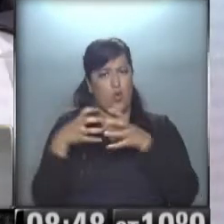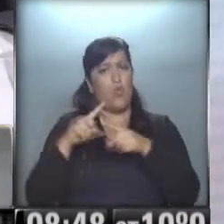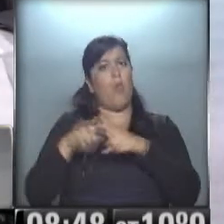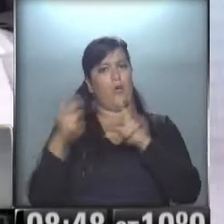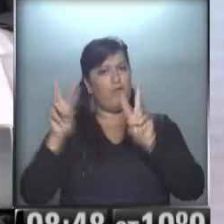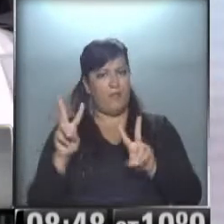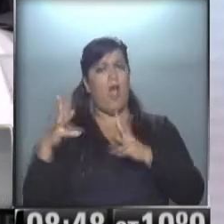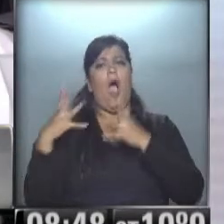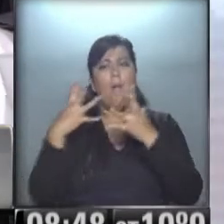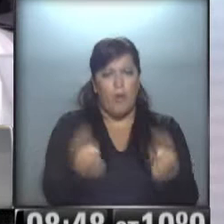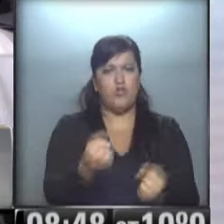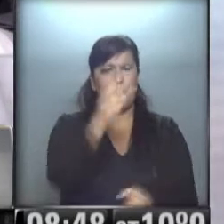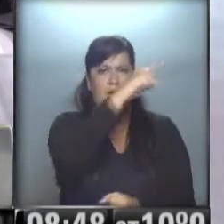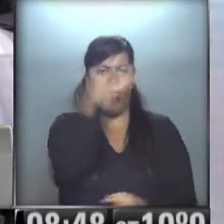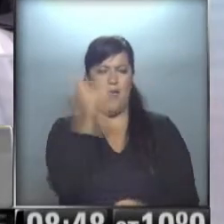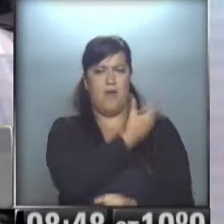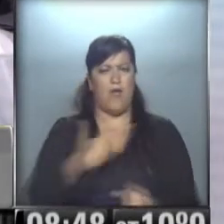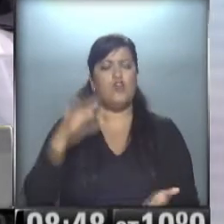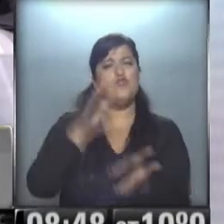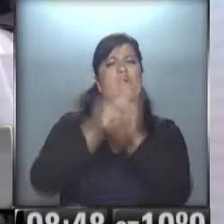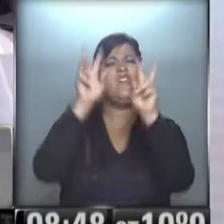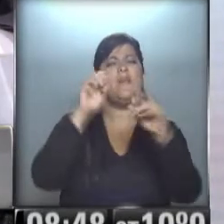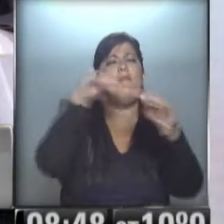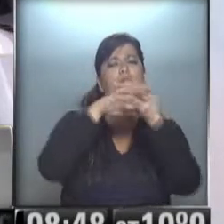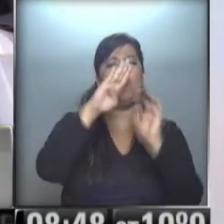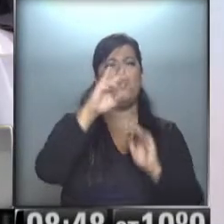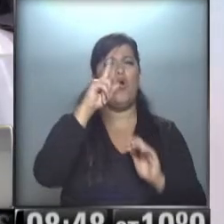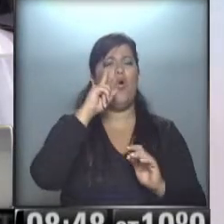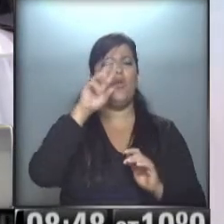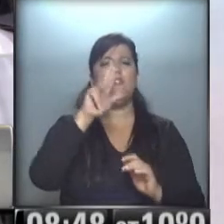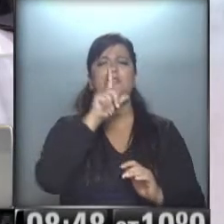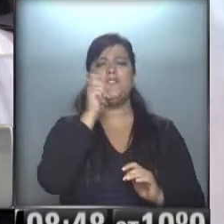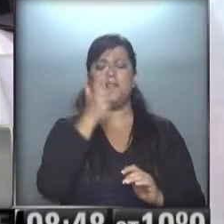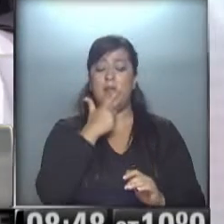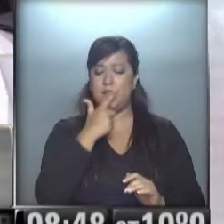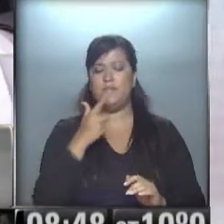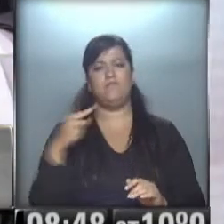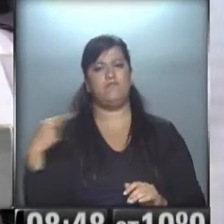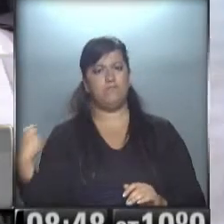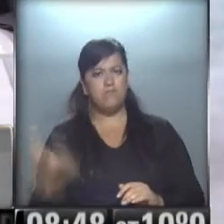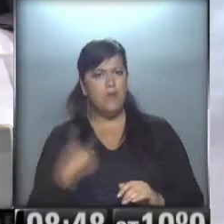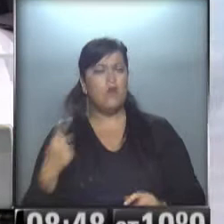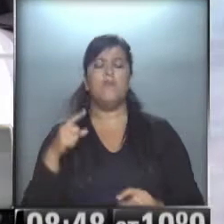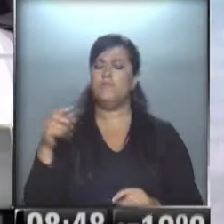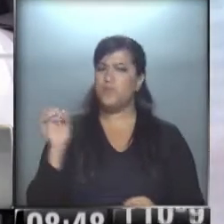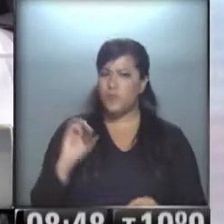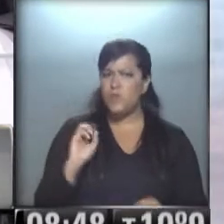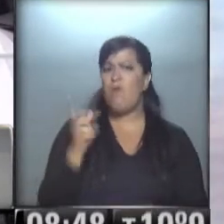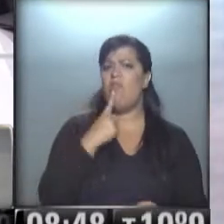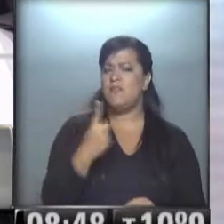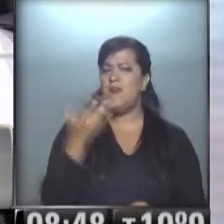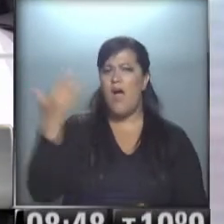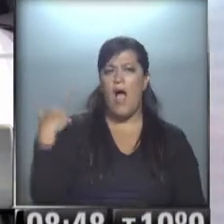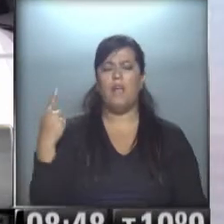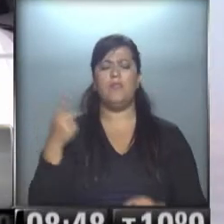gobierno nacional que viene desde el Congreso de la Nación? Mire, lo venimos siguiendo, como decía recién usted, desde hace un